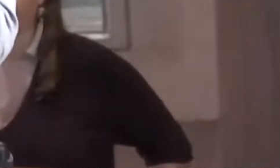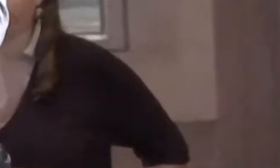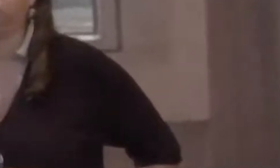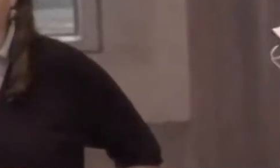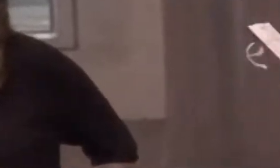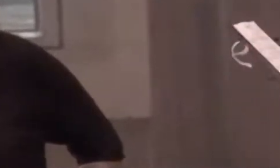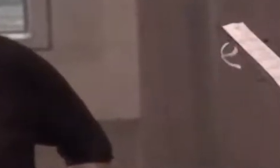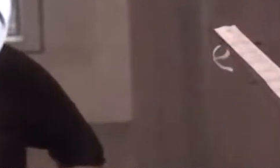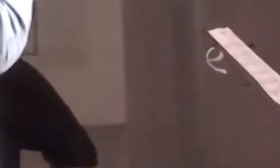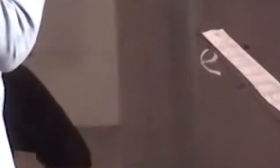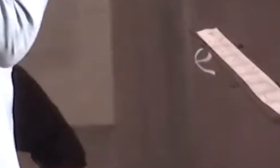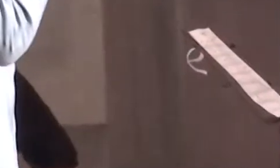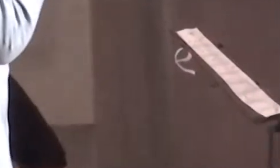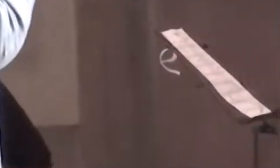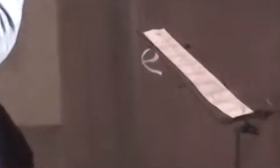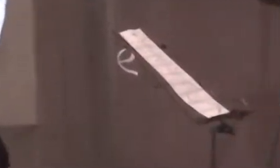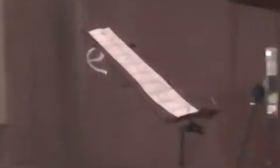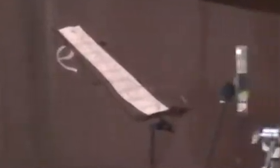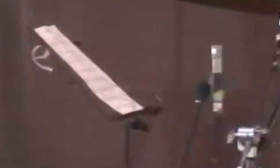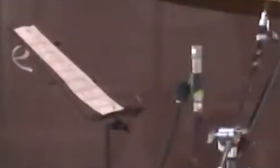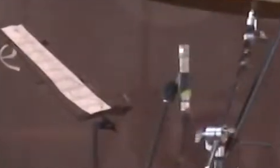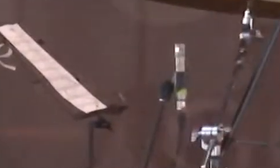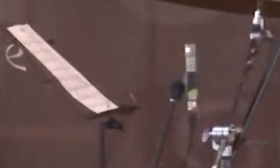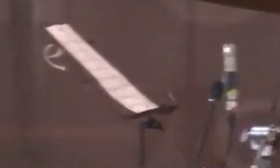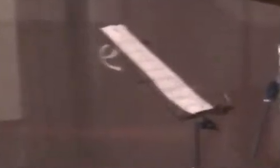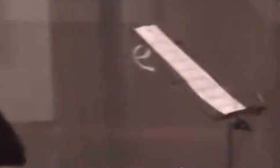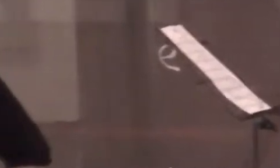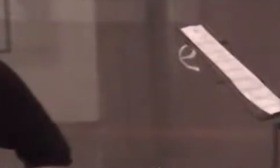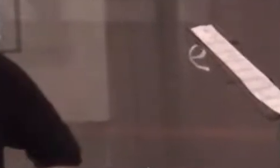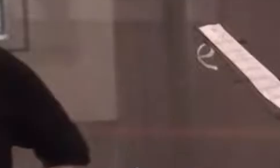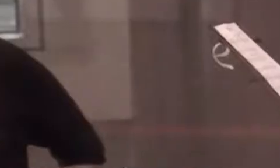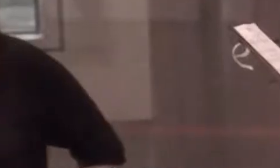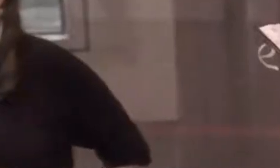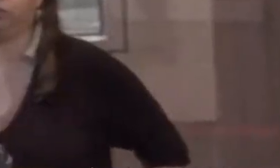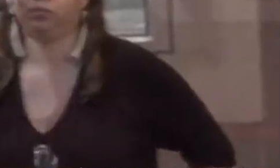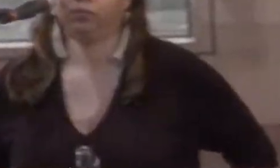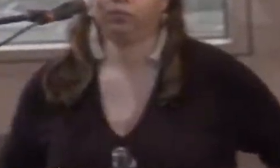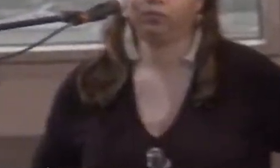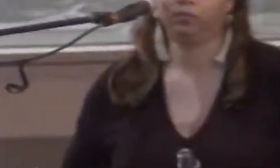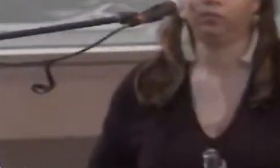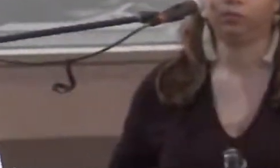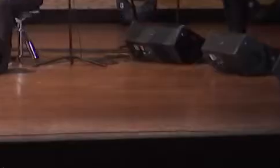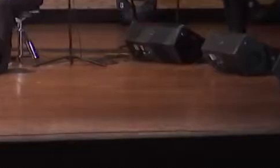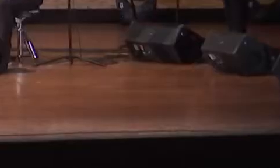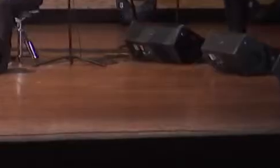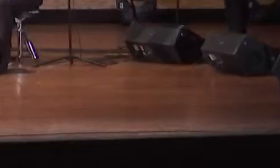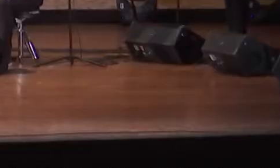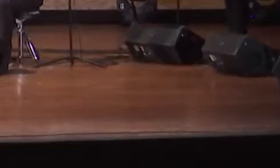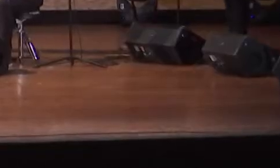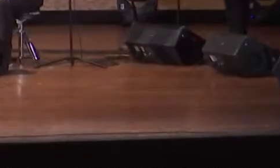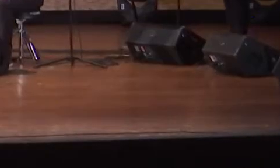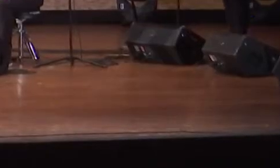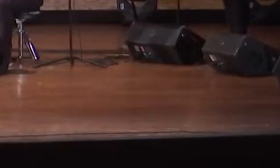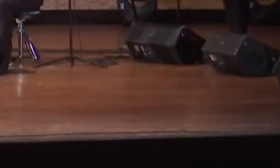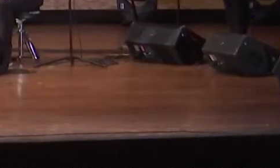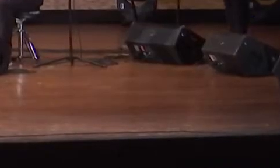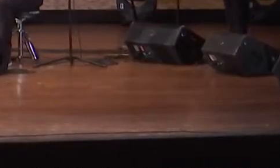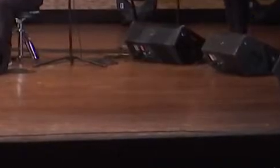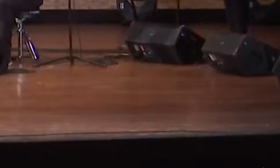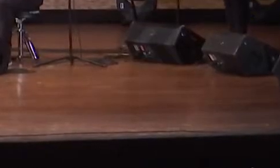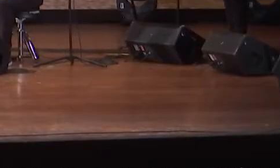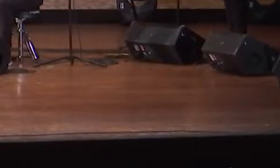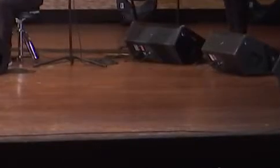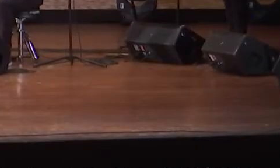también compongo temas como La Bochinchosa, Casualmente Marido de Alquiler y Déjame que